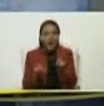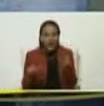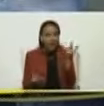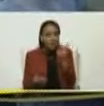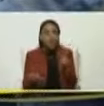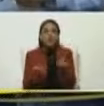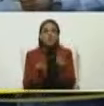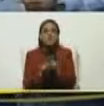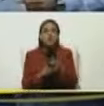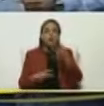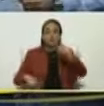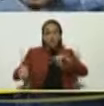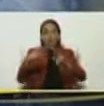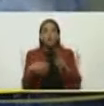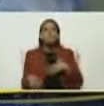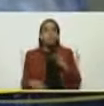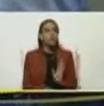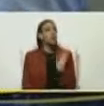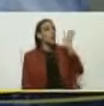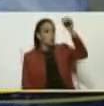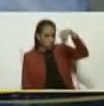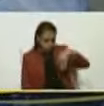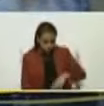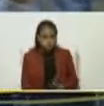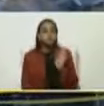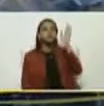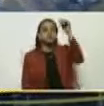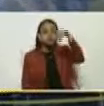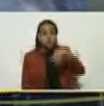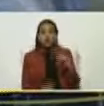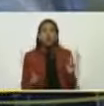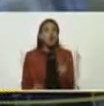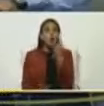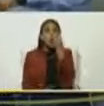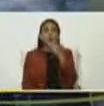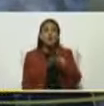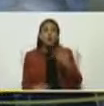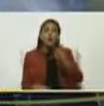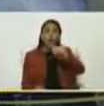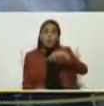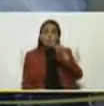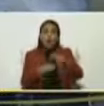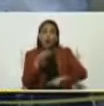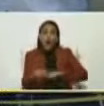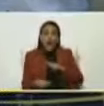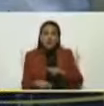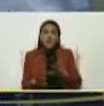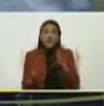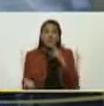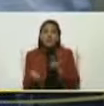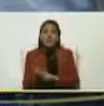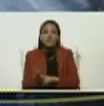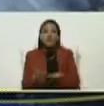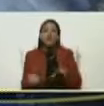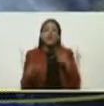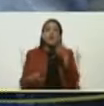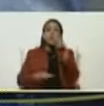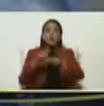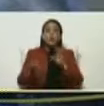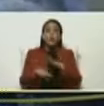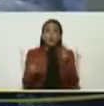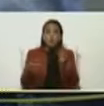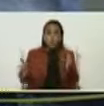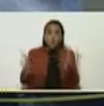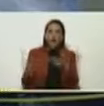dos farsantes. Lo único auténtico es lo que uno sea, en derrota o en victoria,